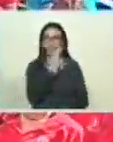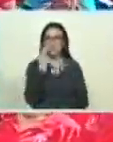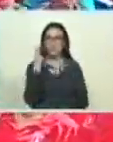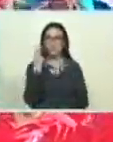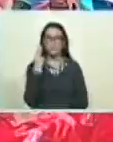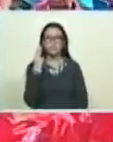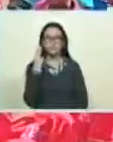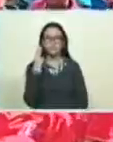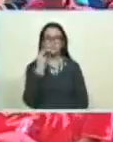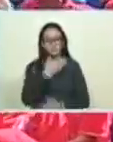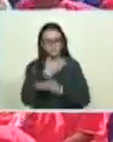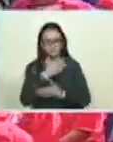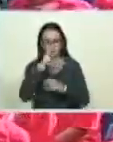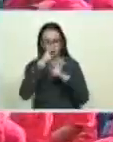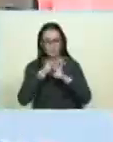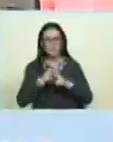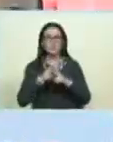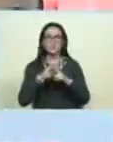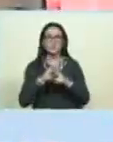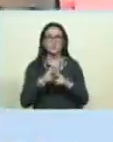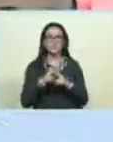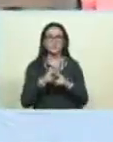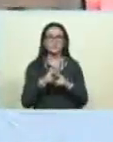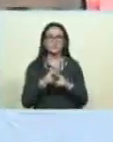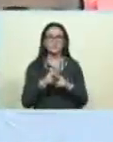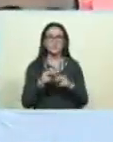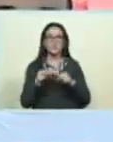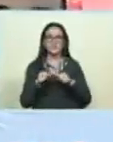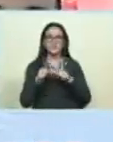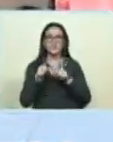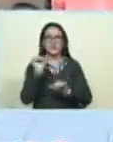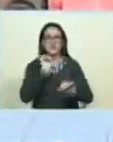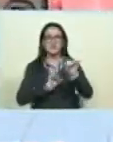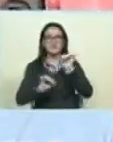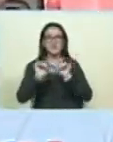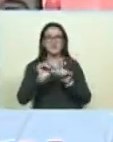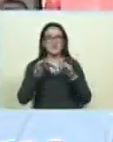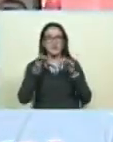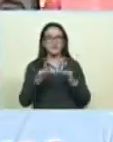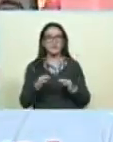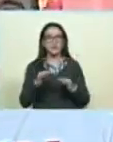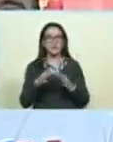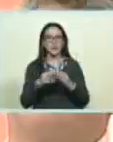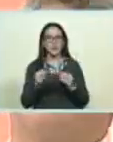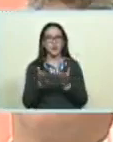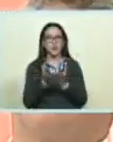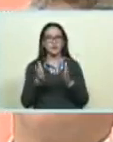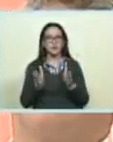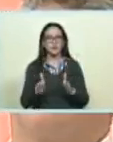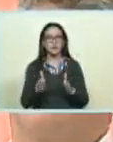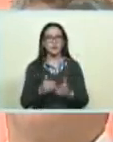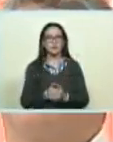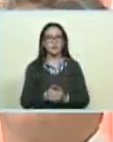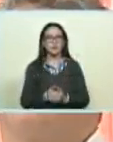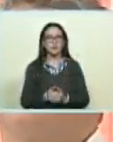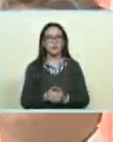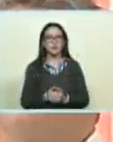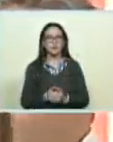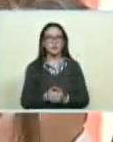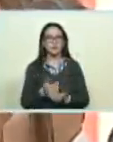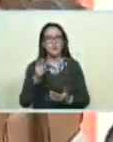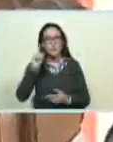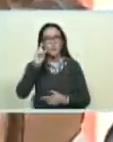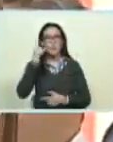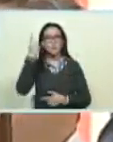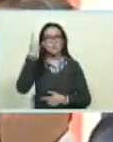compromiso con lealtad y con dignidad de seguir defendiendo las causas justas de todos los estudiantes. Mire usted que un